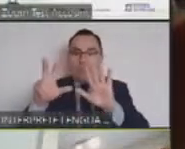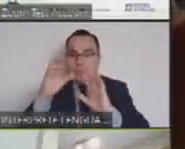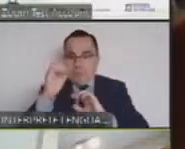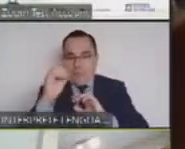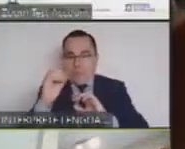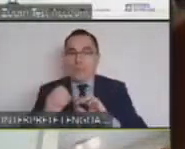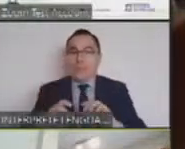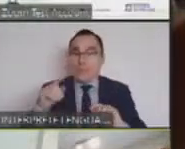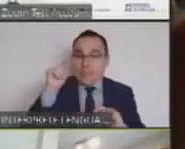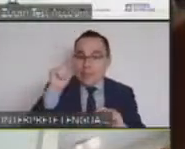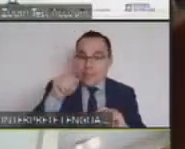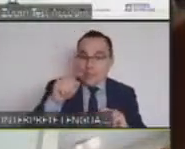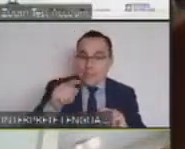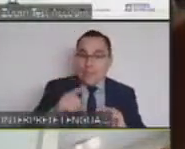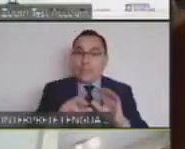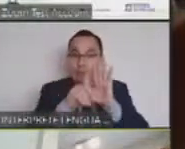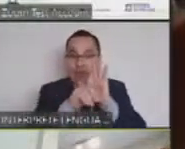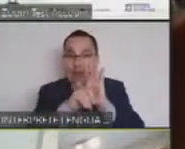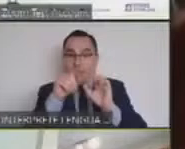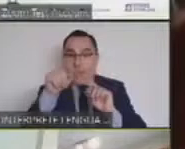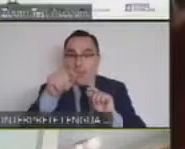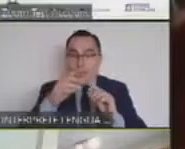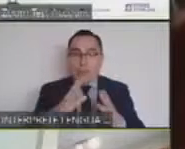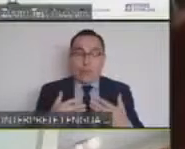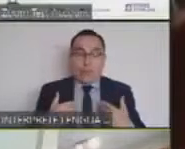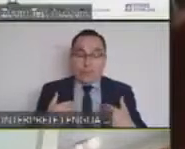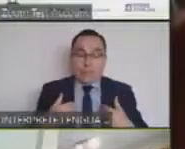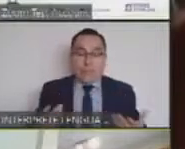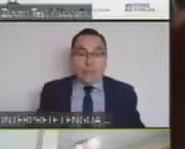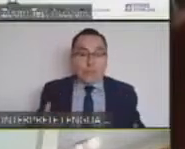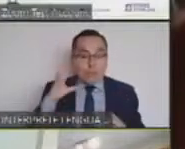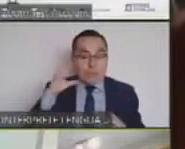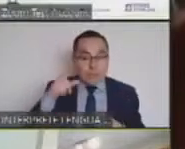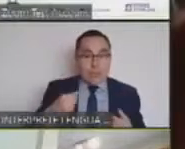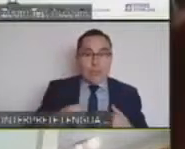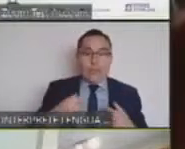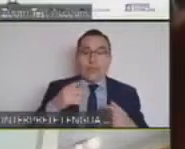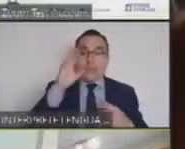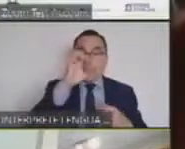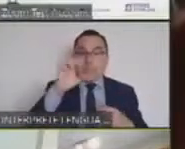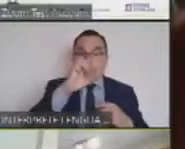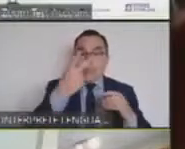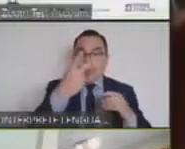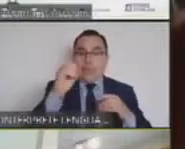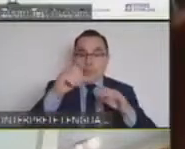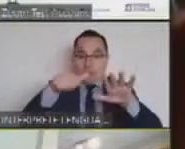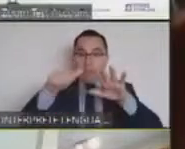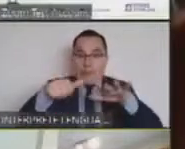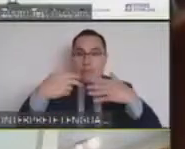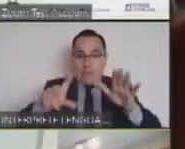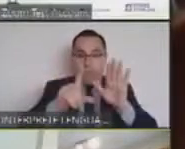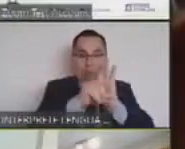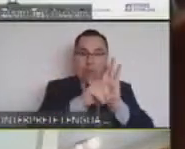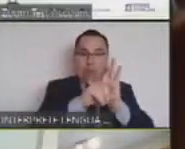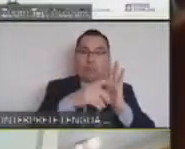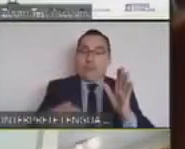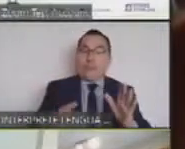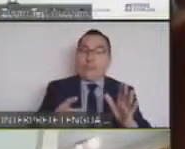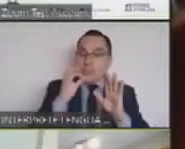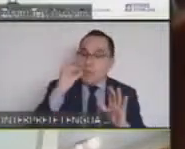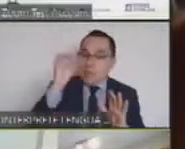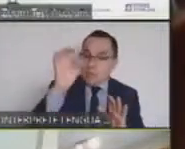pública y prevención de los conflictos de intereses de enero de 2016, la que estableció el deber de